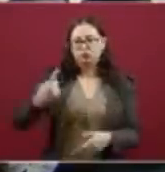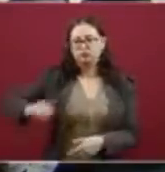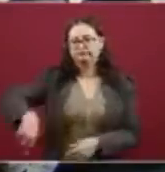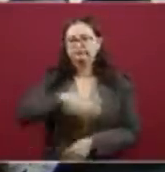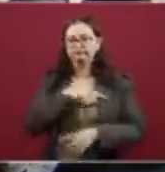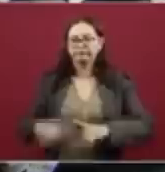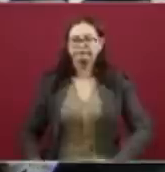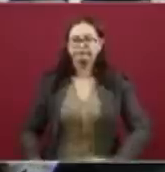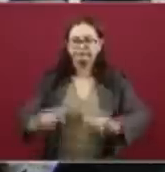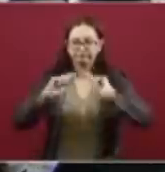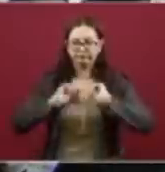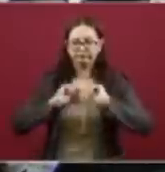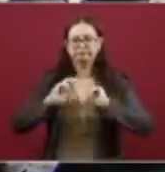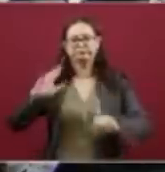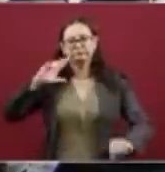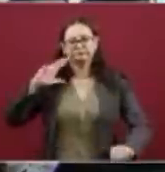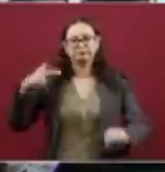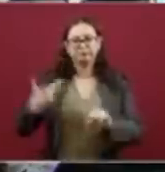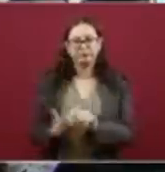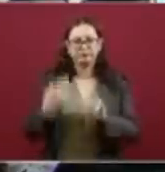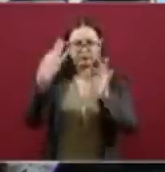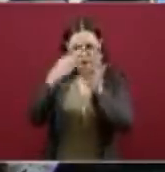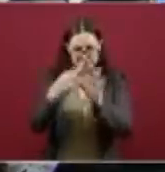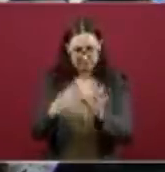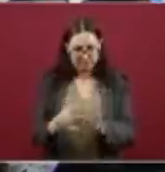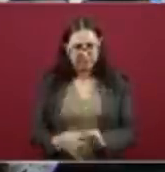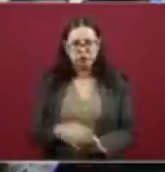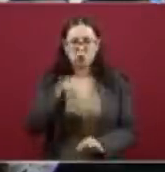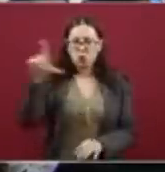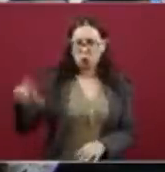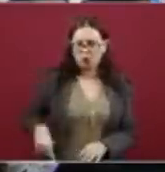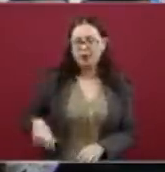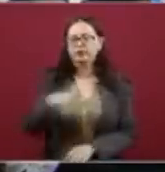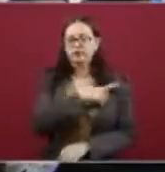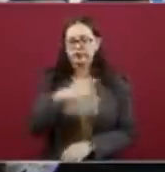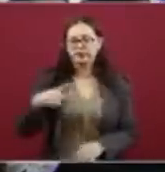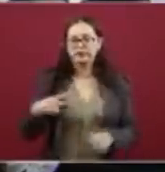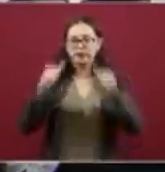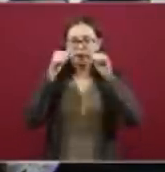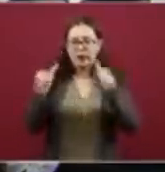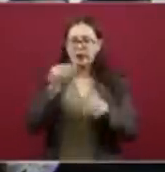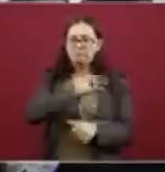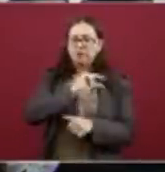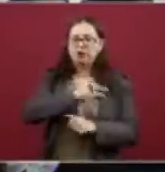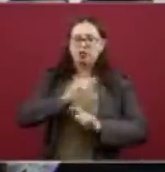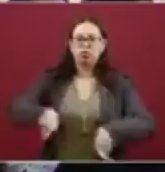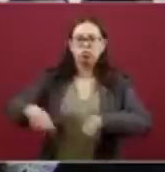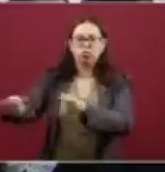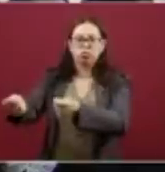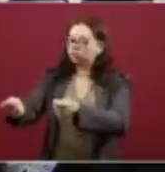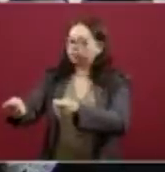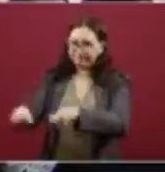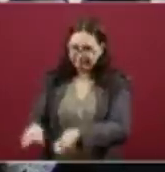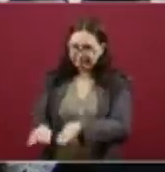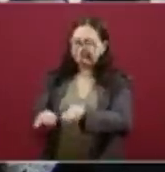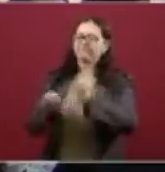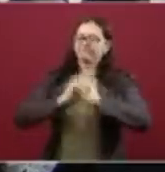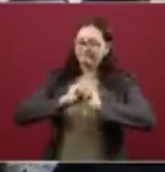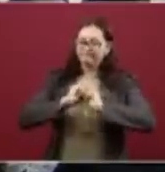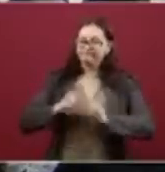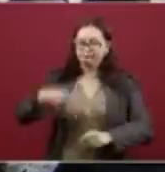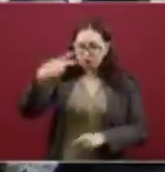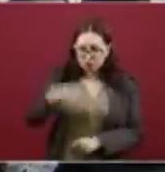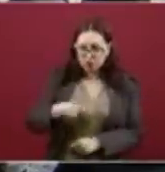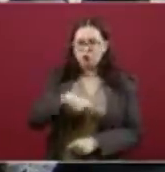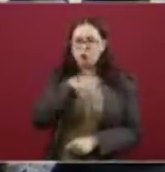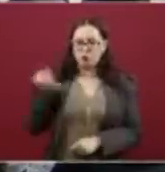ser una responsabilidad del Estado que no puede delegarse a un particular, sino que tiene que ser directamente